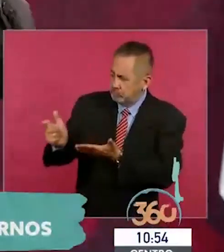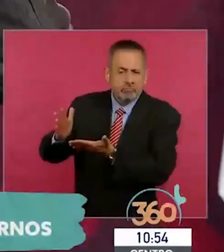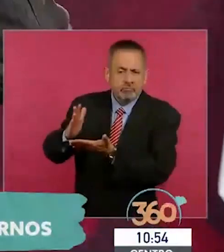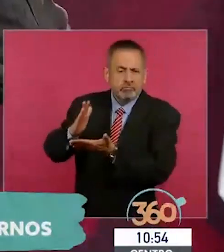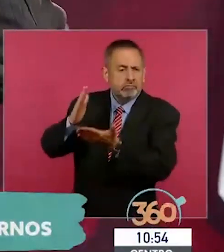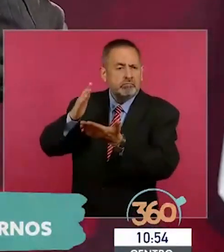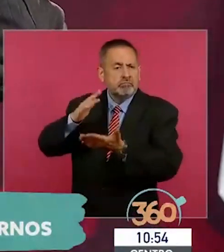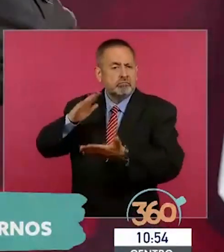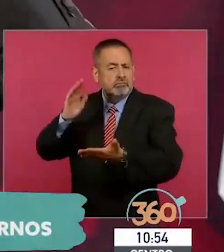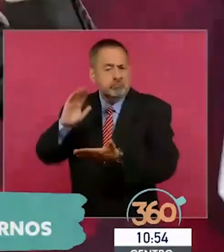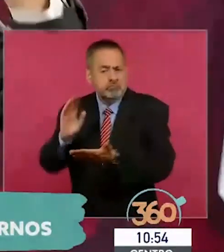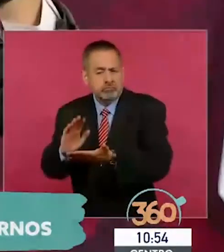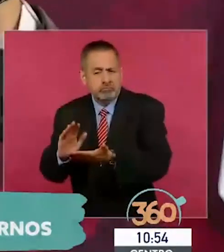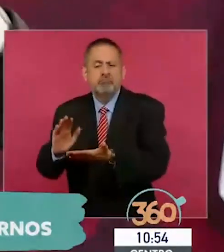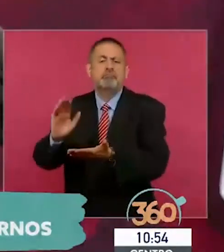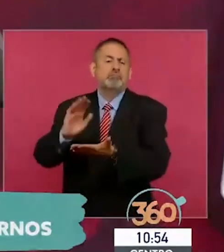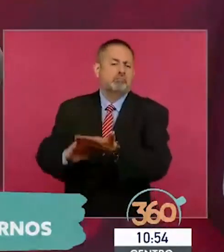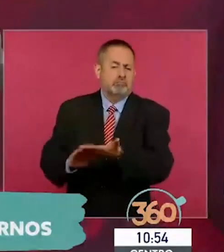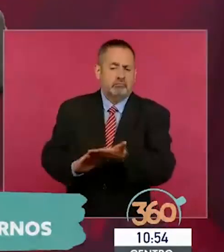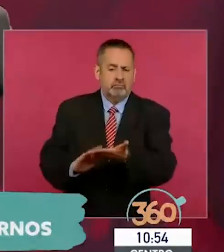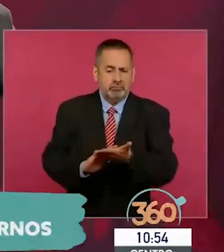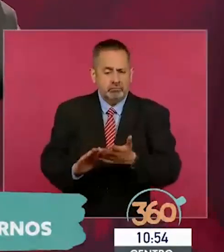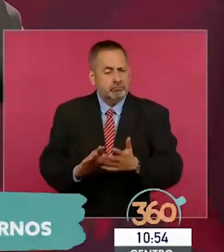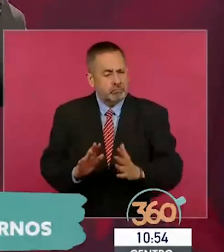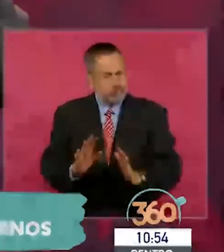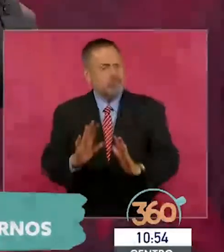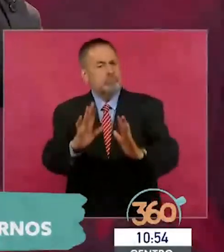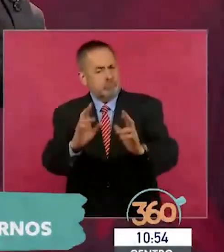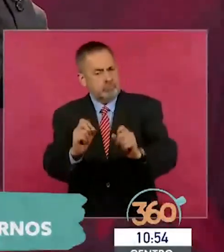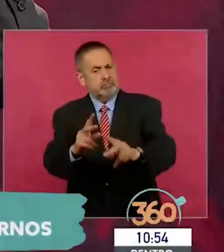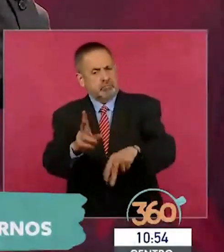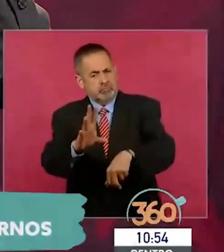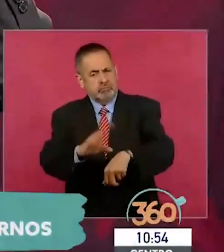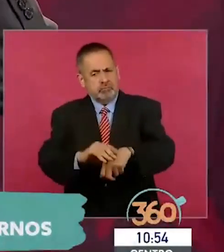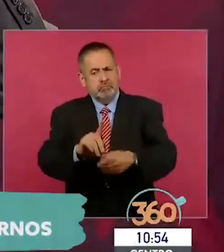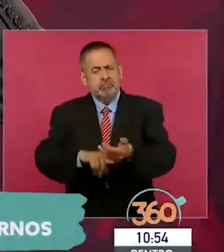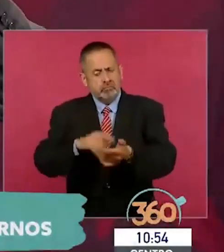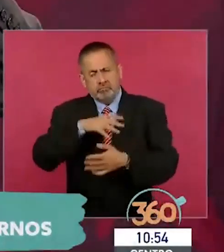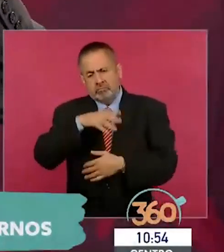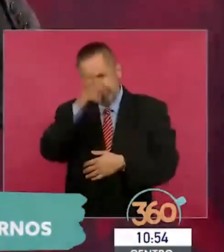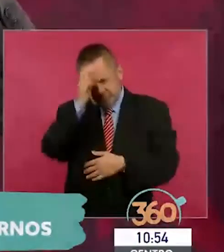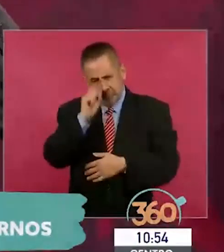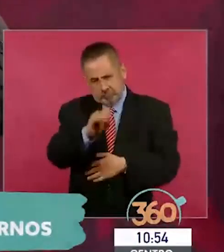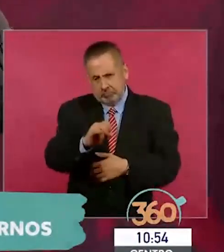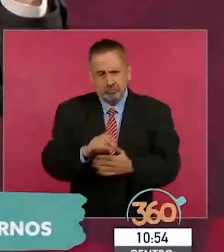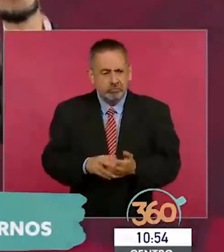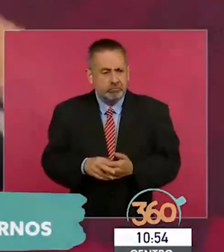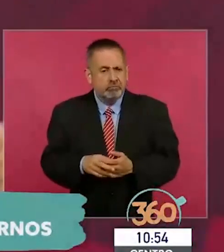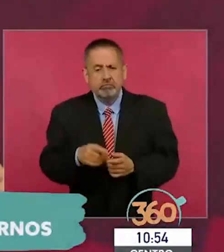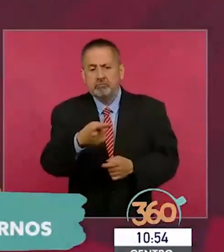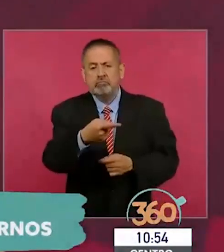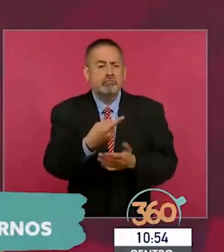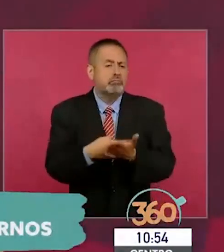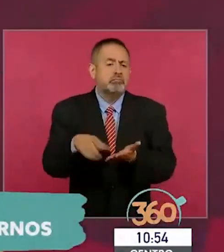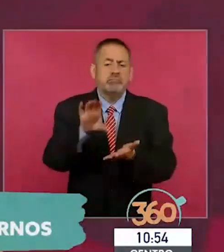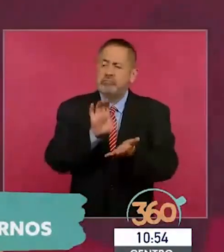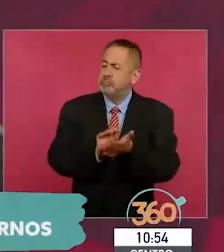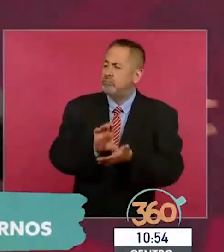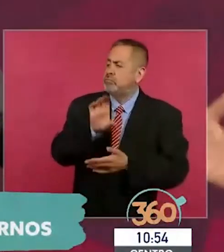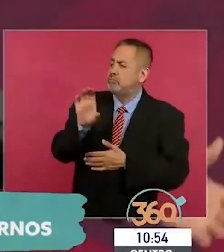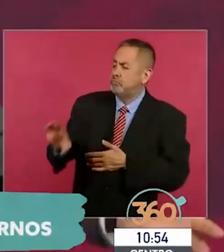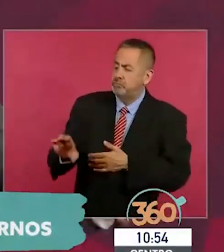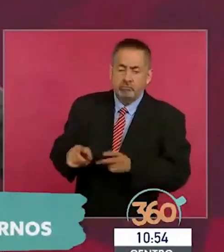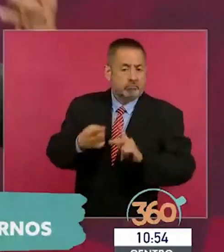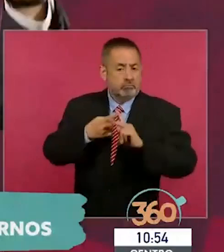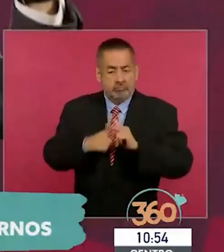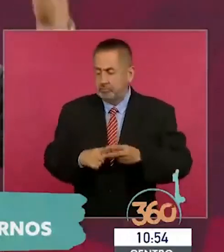empresa para que con una inversión inicial se